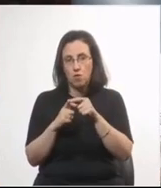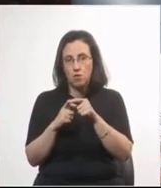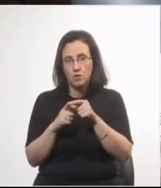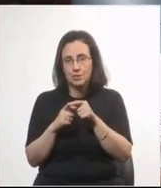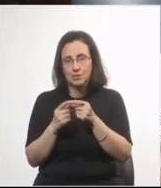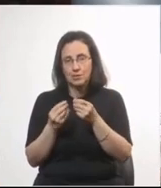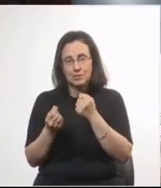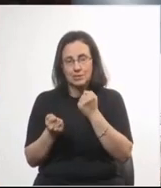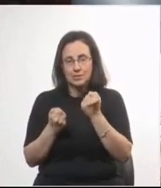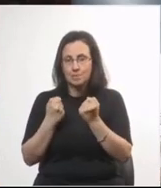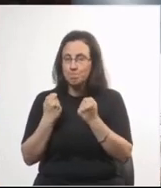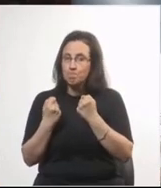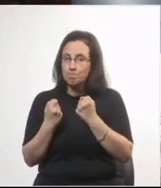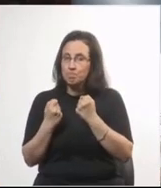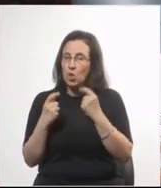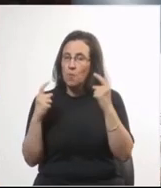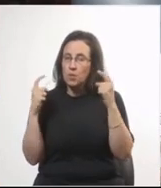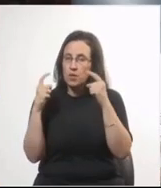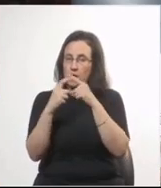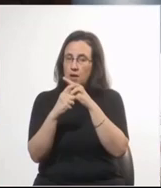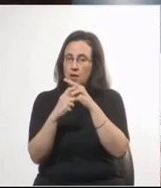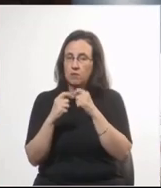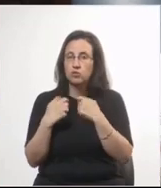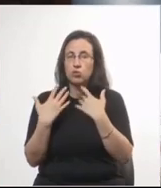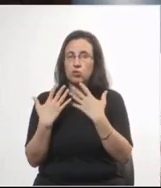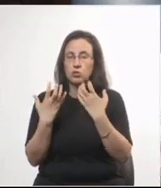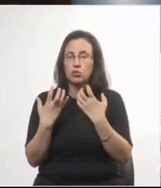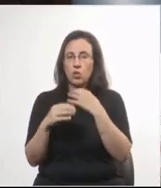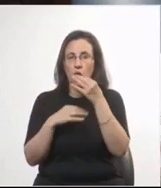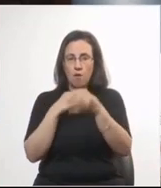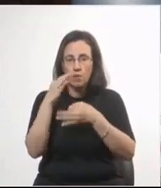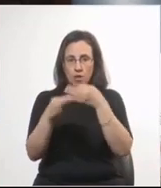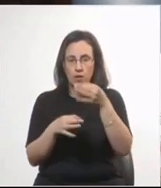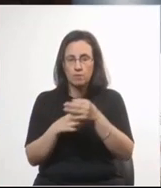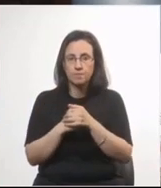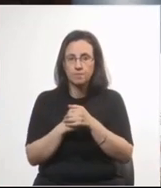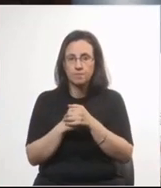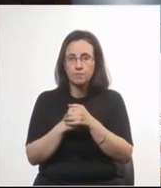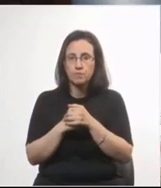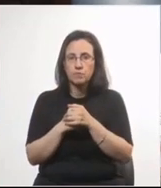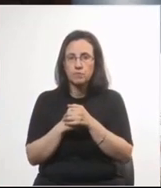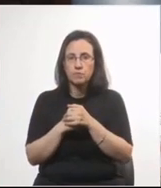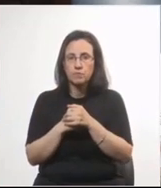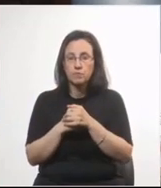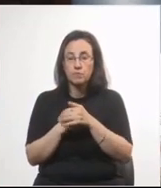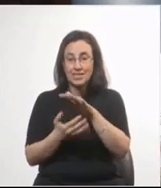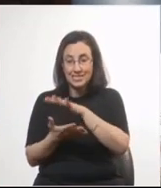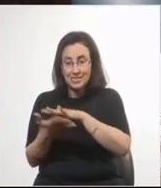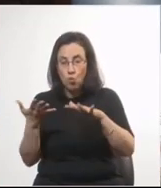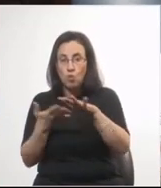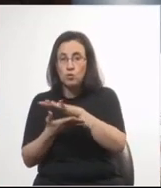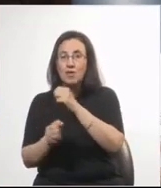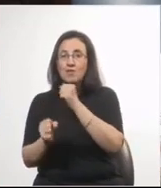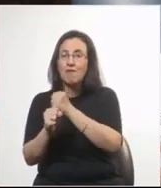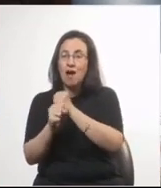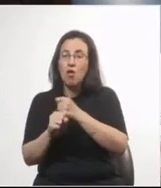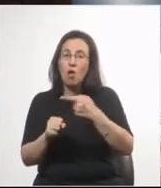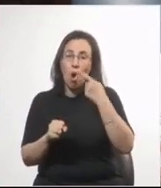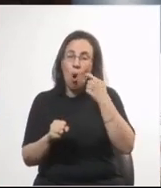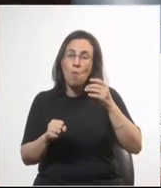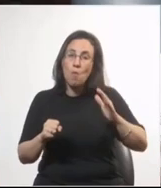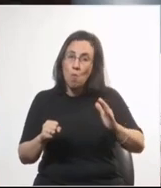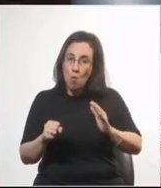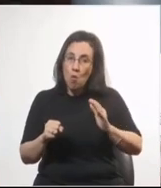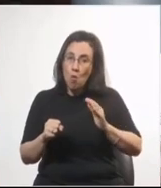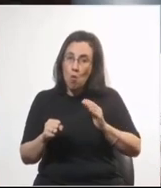críticas que yo voy a mencionar. Y me refiero a la situación de los trabajadores con salarios